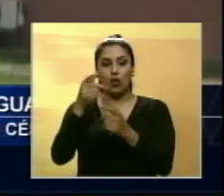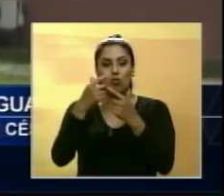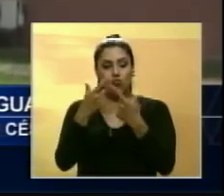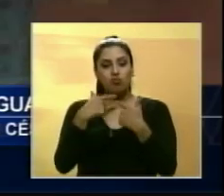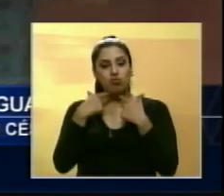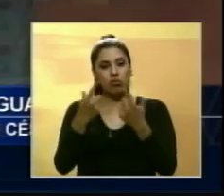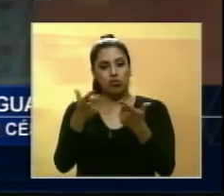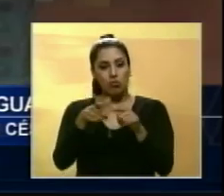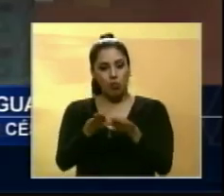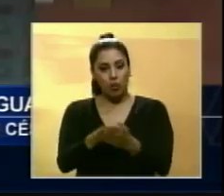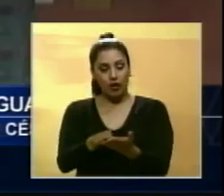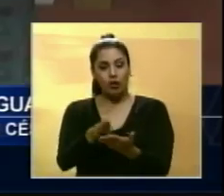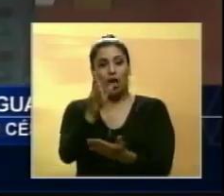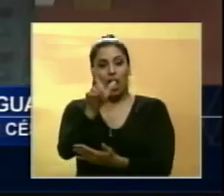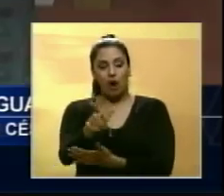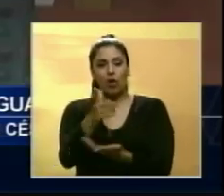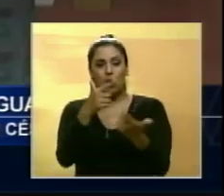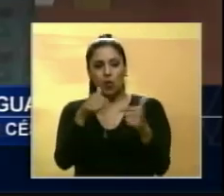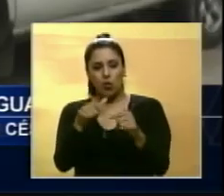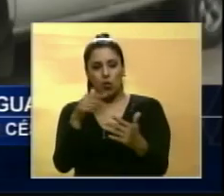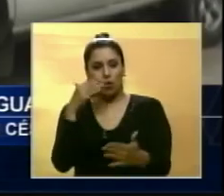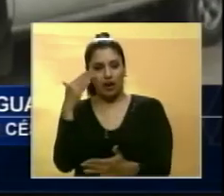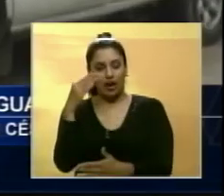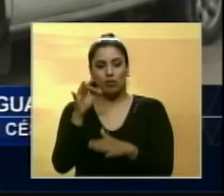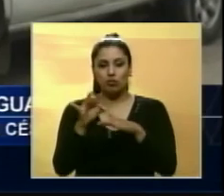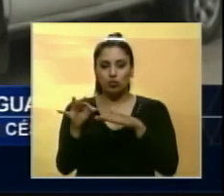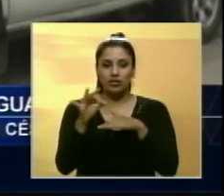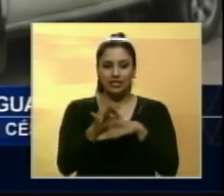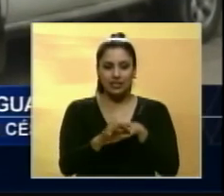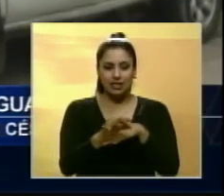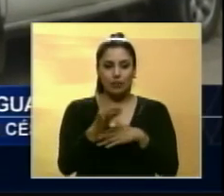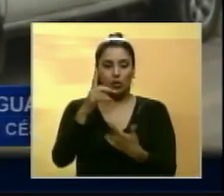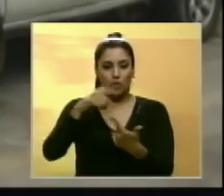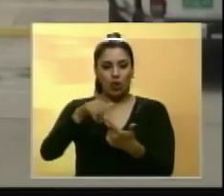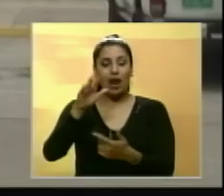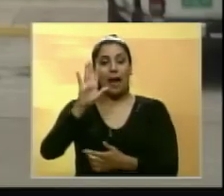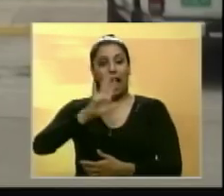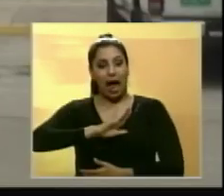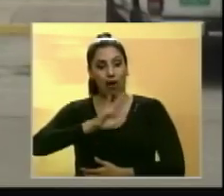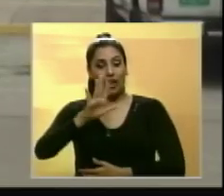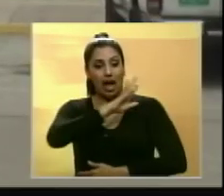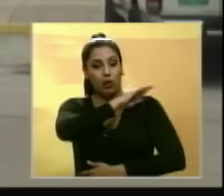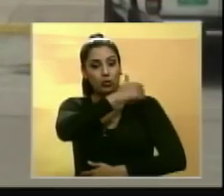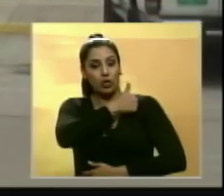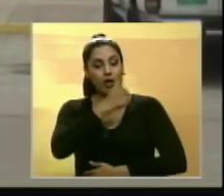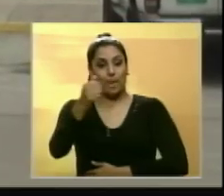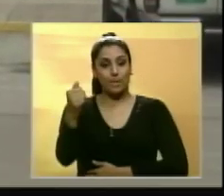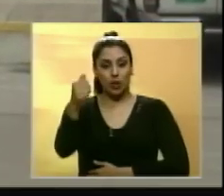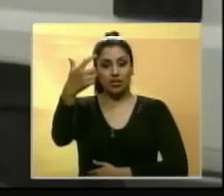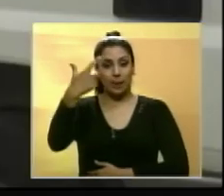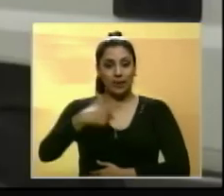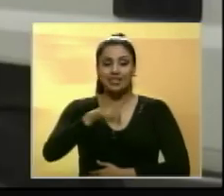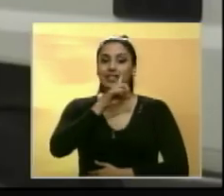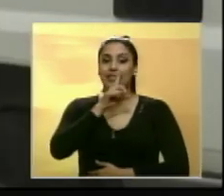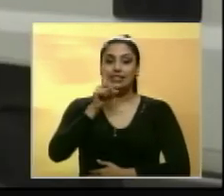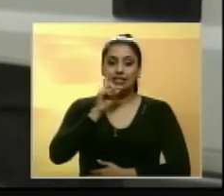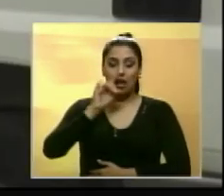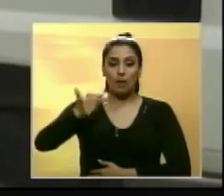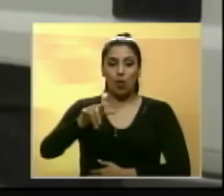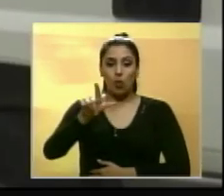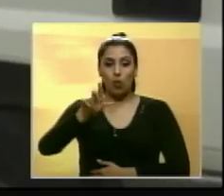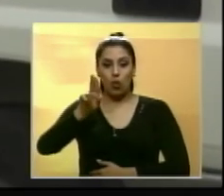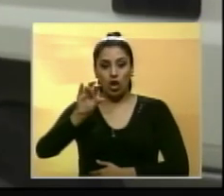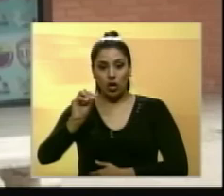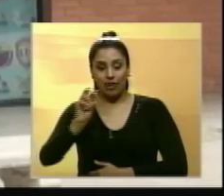crimen ocurrió en el sector Guaymontey del municipio Tinaco. De acuerdo con las autoridades policiales, la víctima fue identificada como Julio